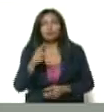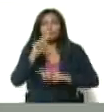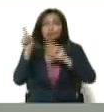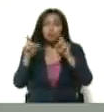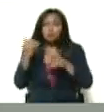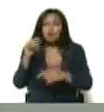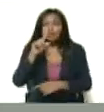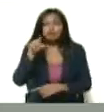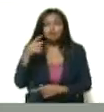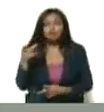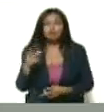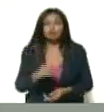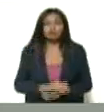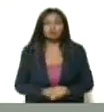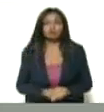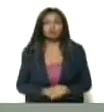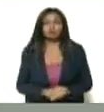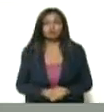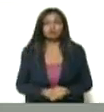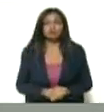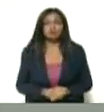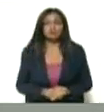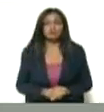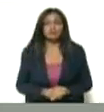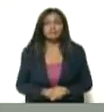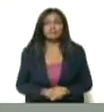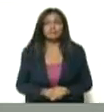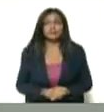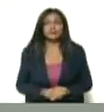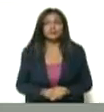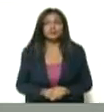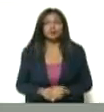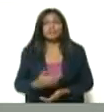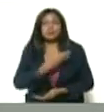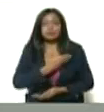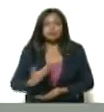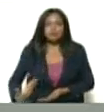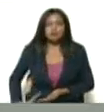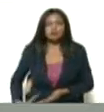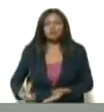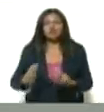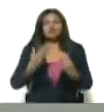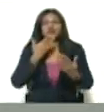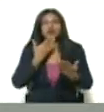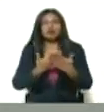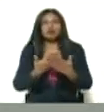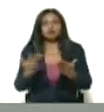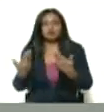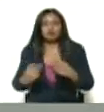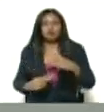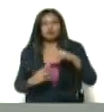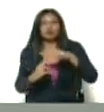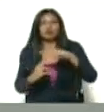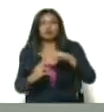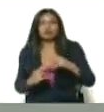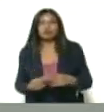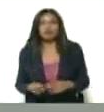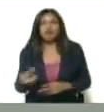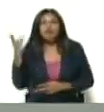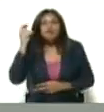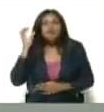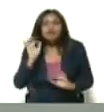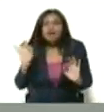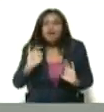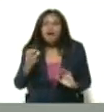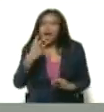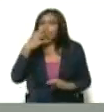ustedes tengan por ahí. Presidente, le agradezco en nombre de la frontera. Yo vengo del Táchira. Habla duro, Freddy, no se te escucha.